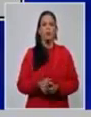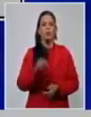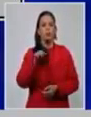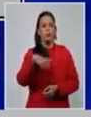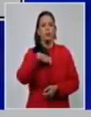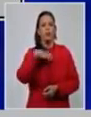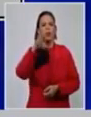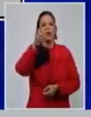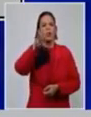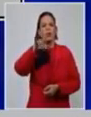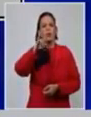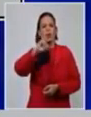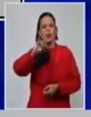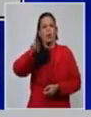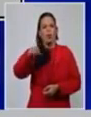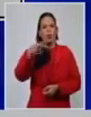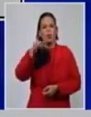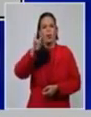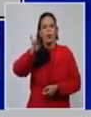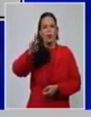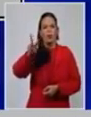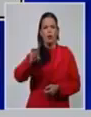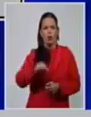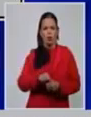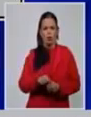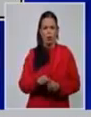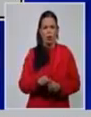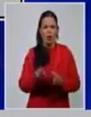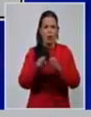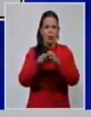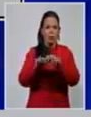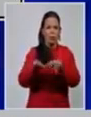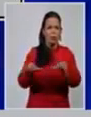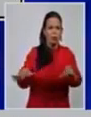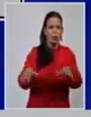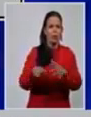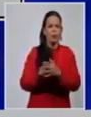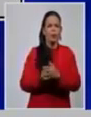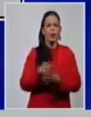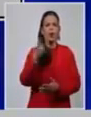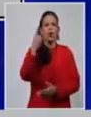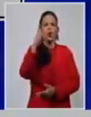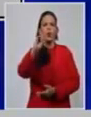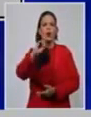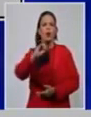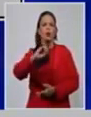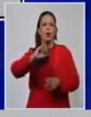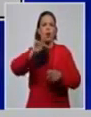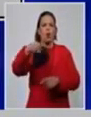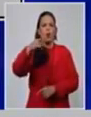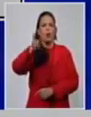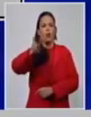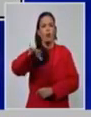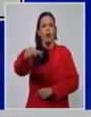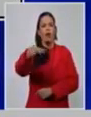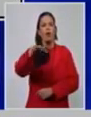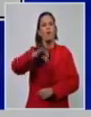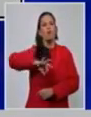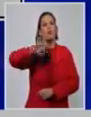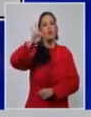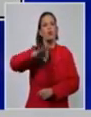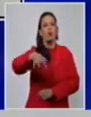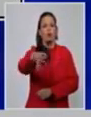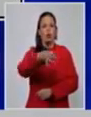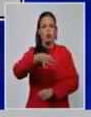36,92 y la dispersión en el 90,9% de sus municipios y